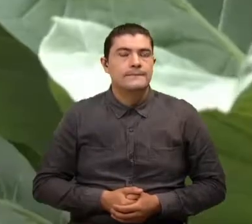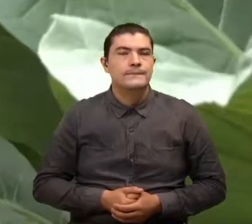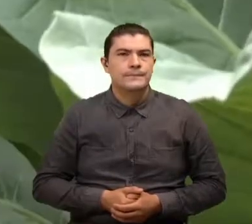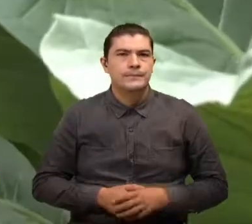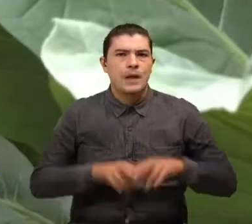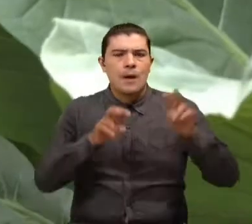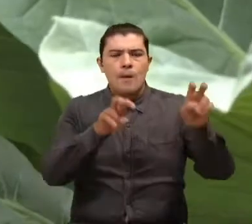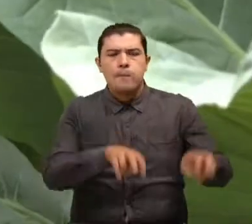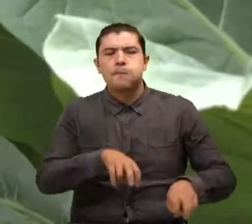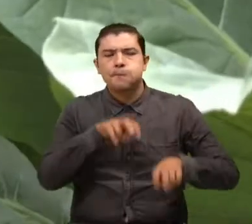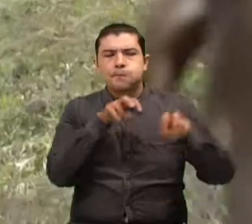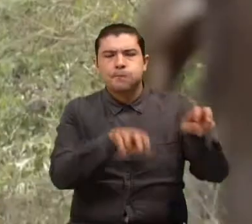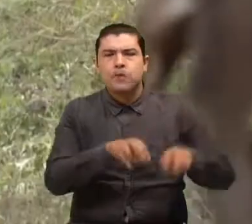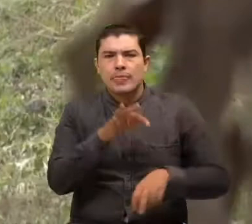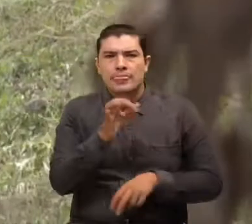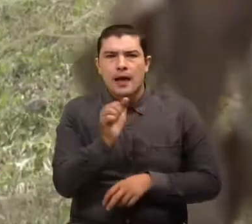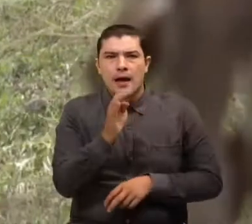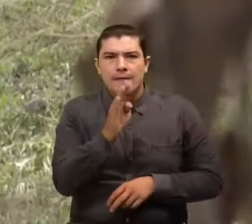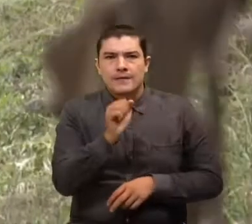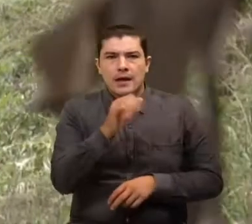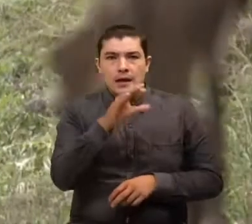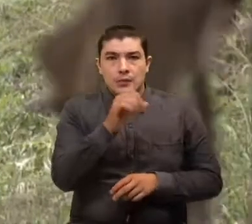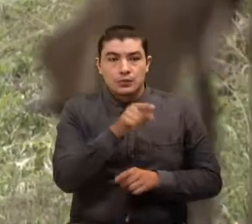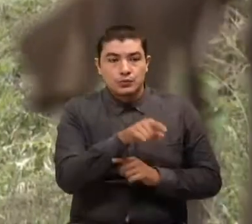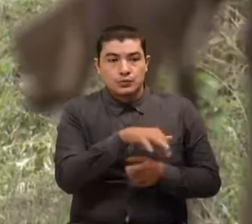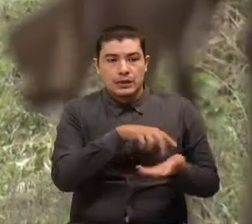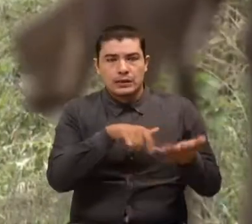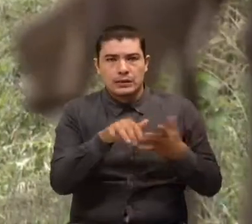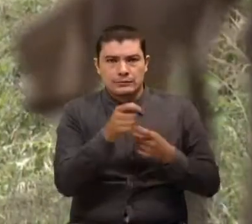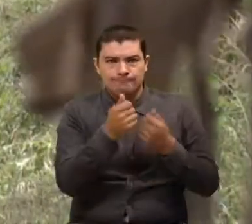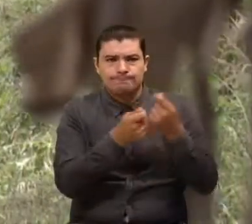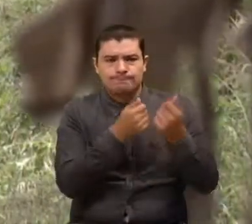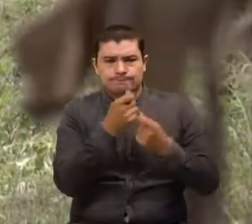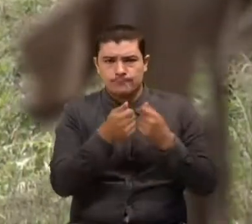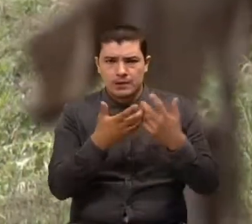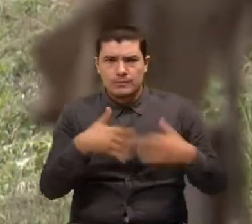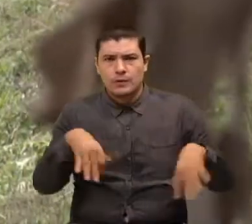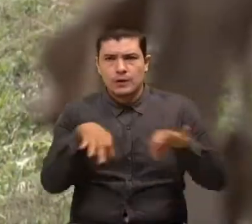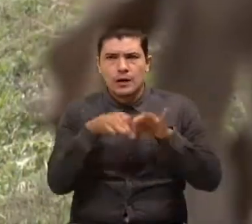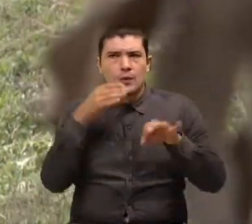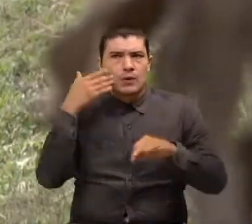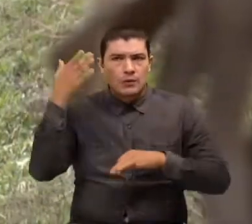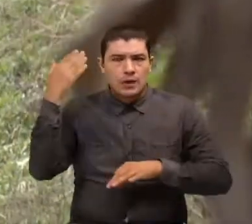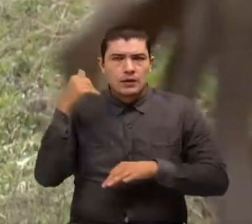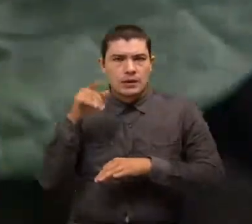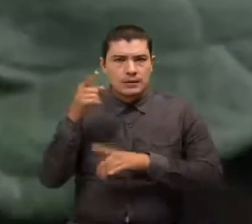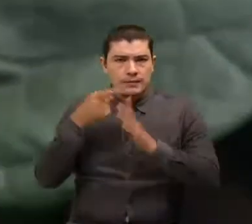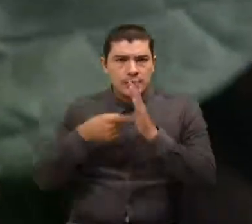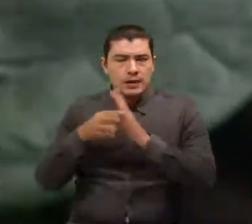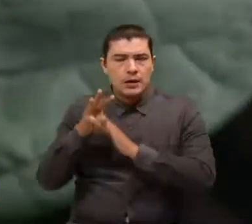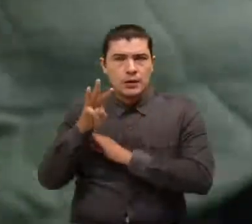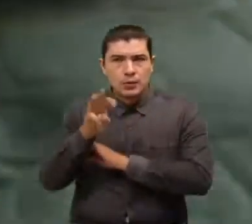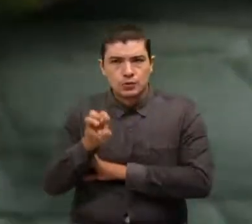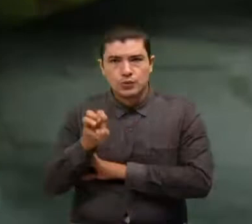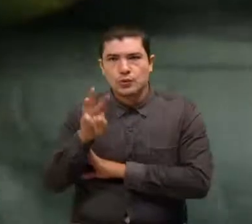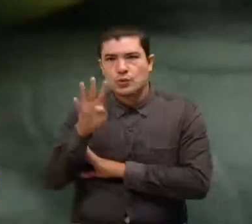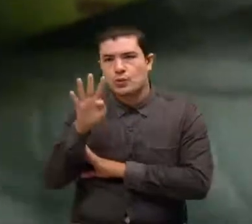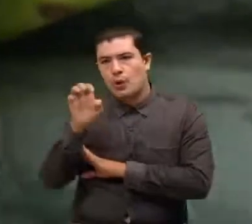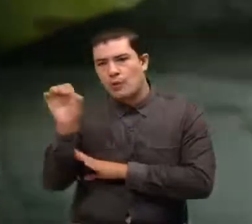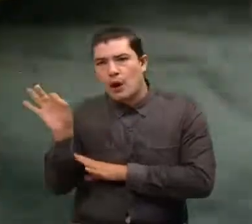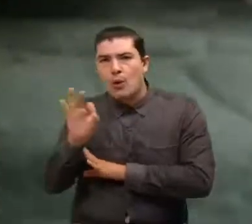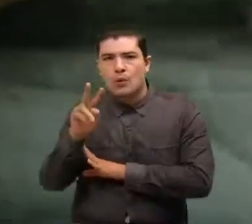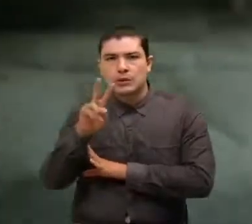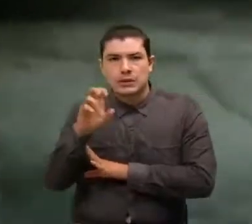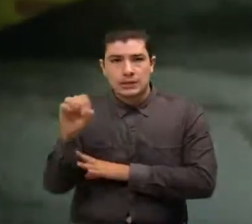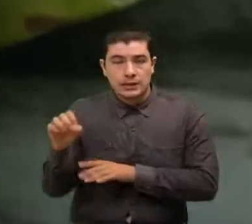El cultivo del tabaco en Santander fue el renglón más importante de la economía hacia mediados de los años 70 y 80. En la región,